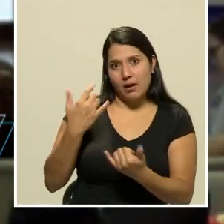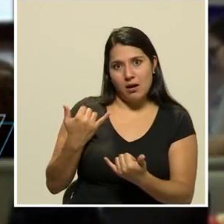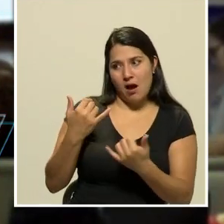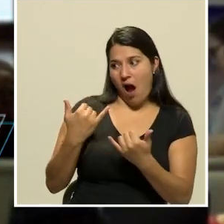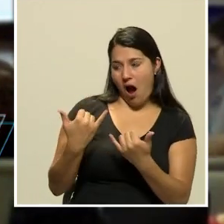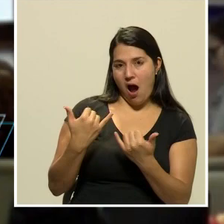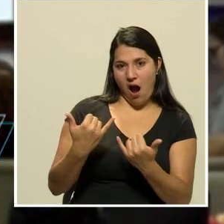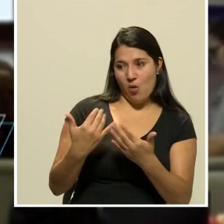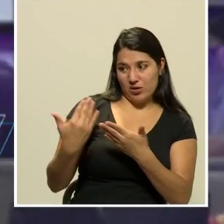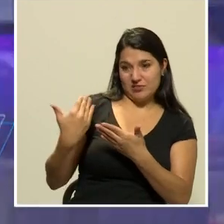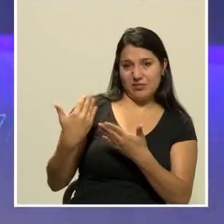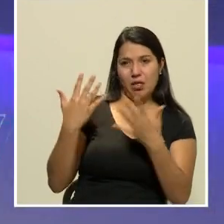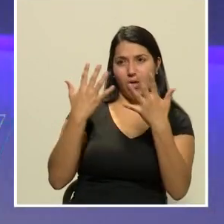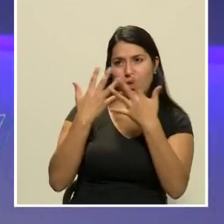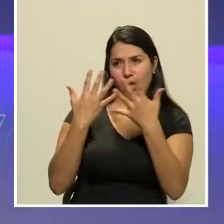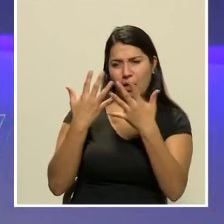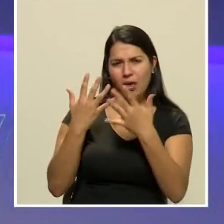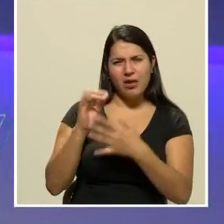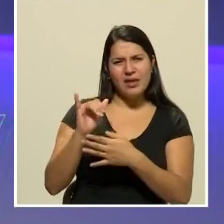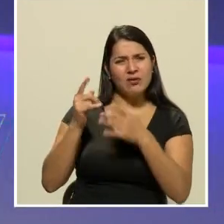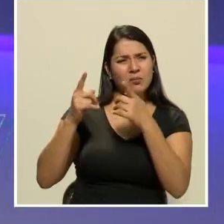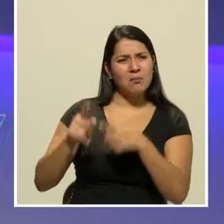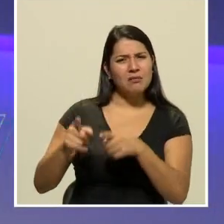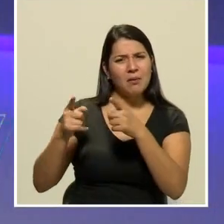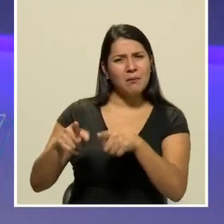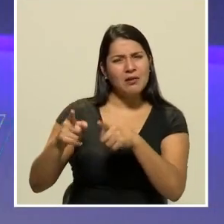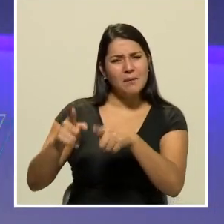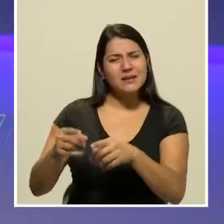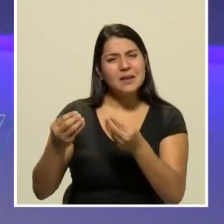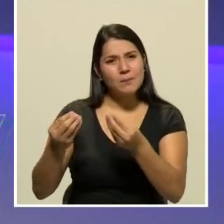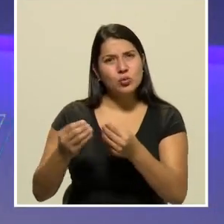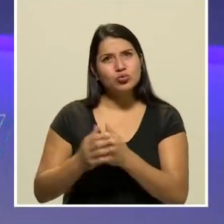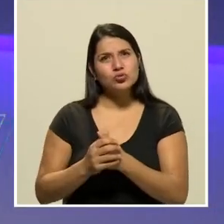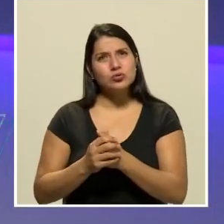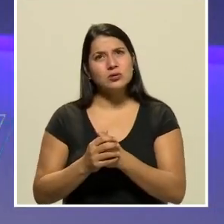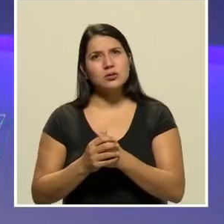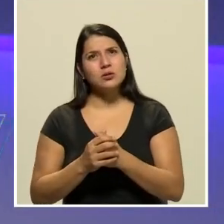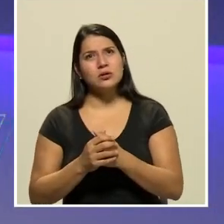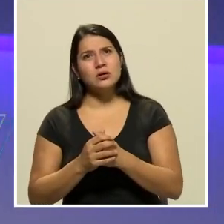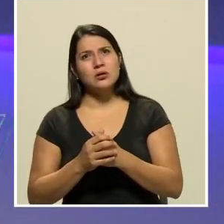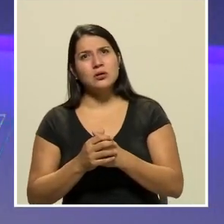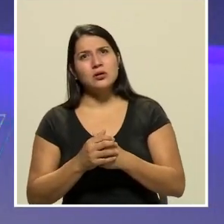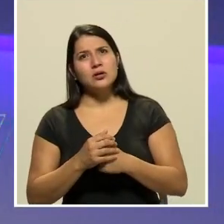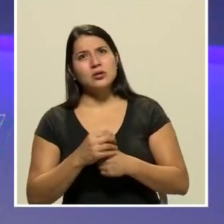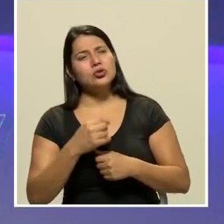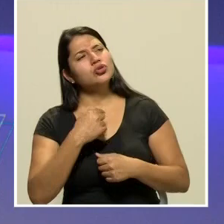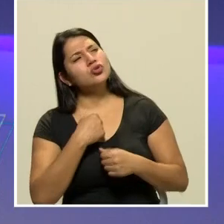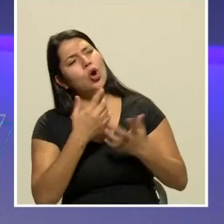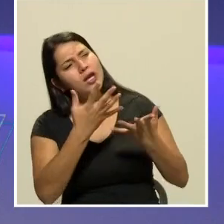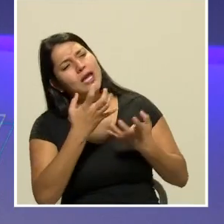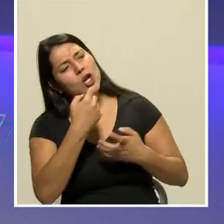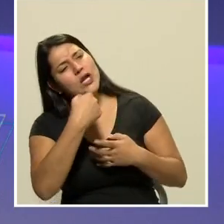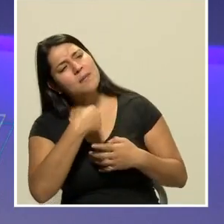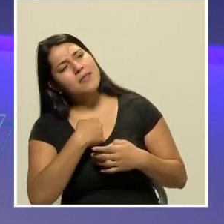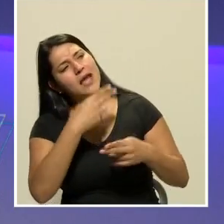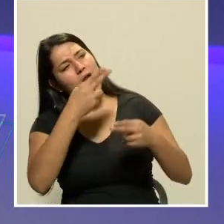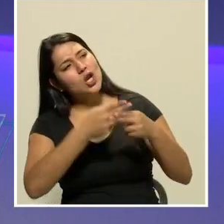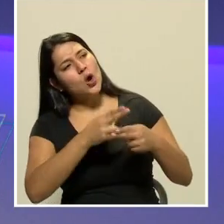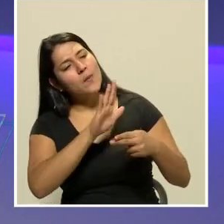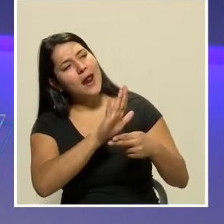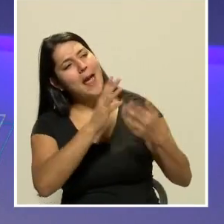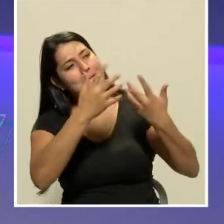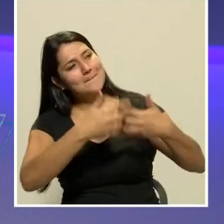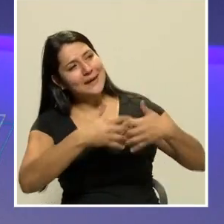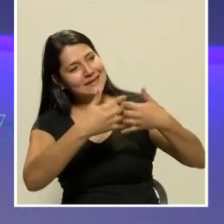ahora y eso pasa constantemente. Doña Leda, estoy tentadísimo de pedirle que me diga cuál es el proveedor